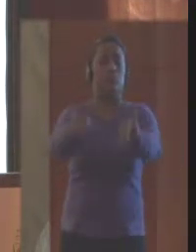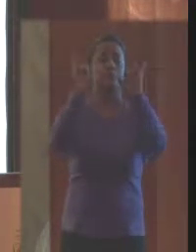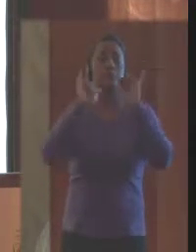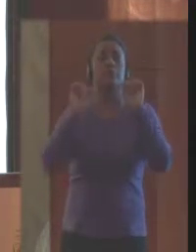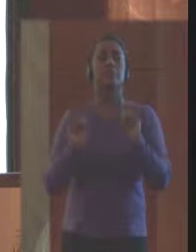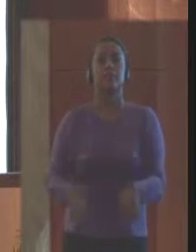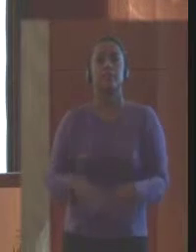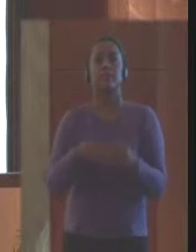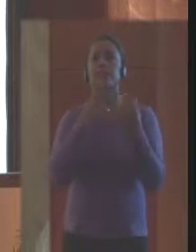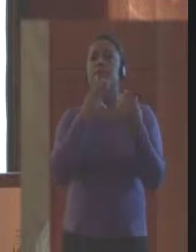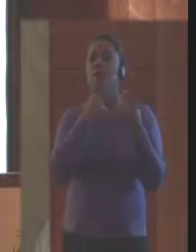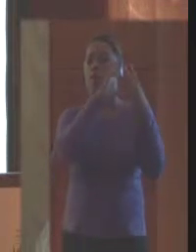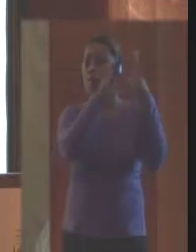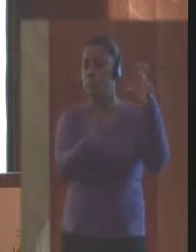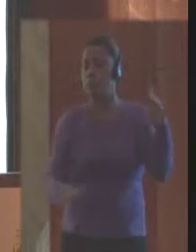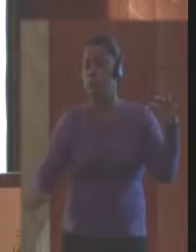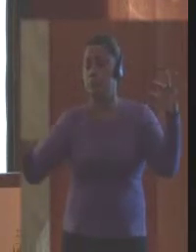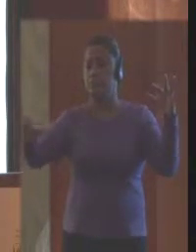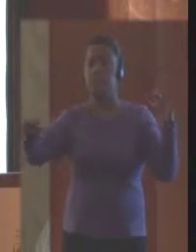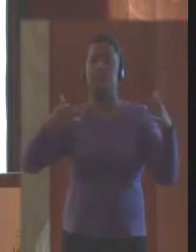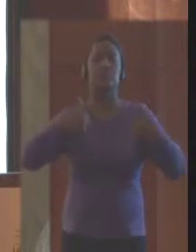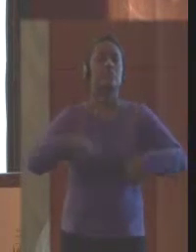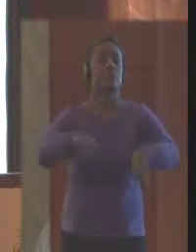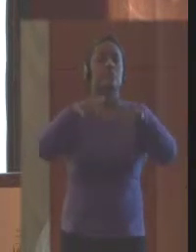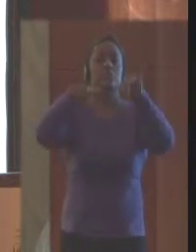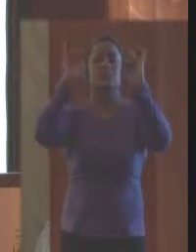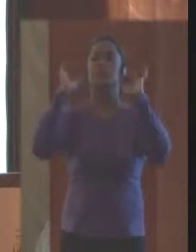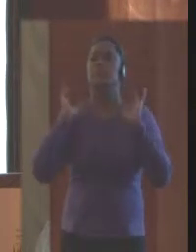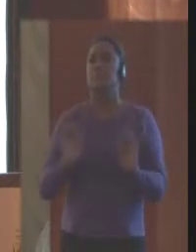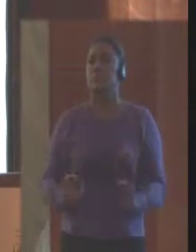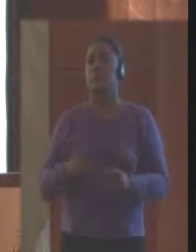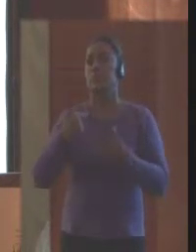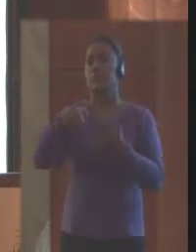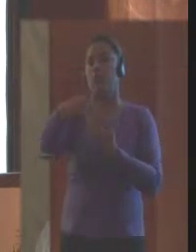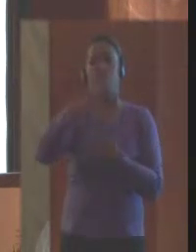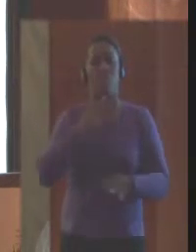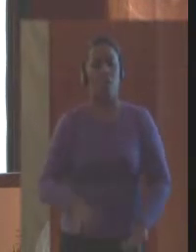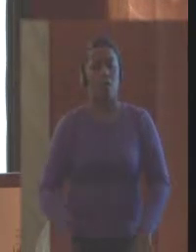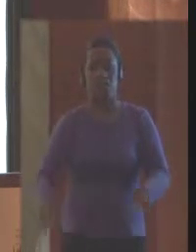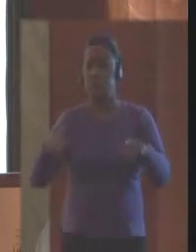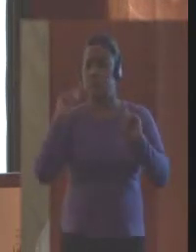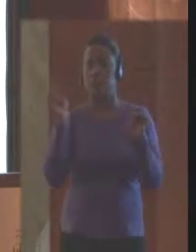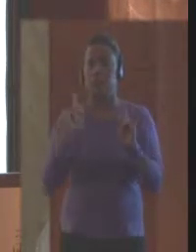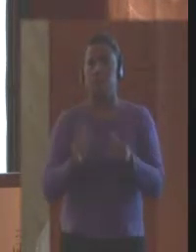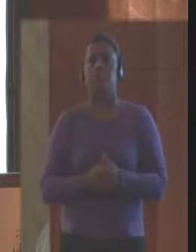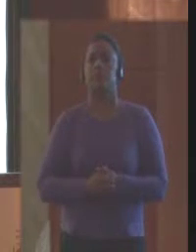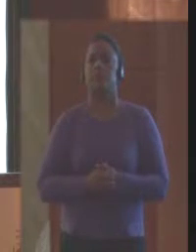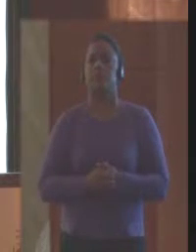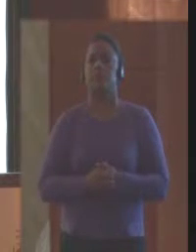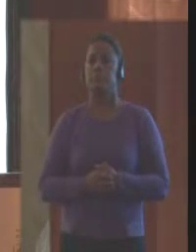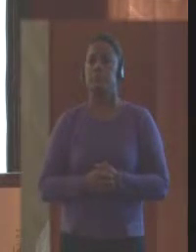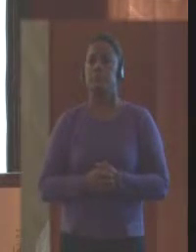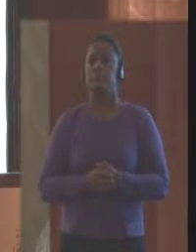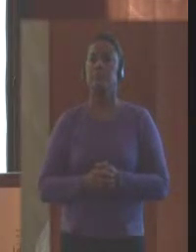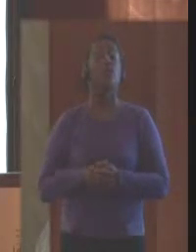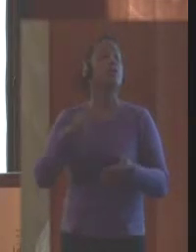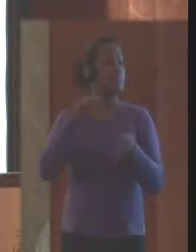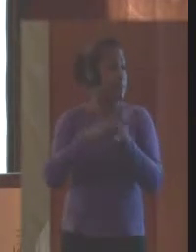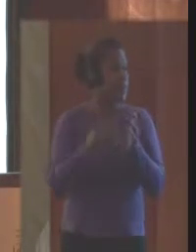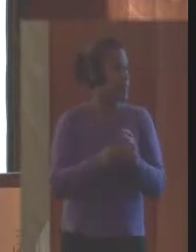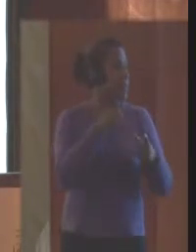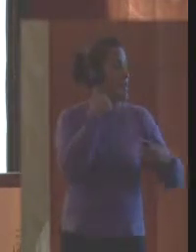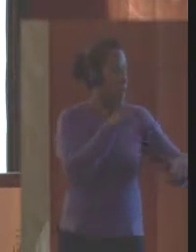retención de aguas lluvias, que es la que nos lleva a estarnos inundando todos los días. Un sistema urbano de drenaje al